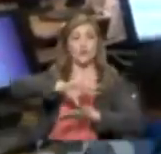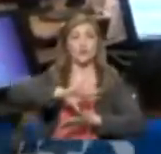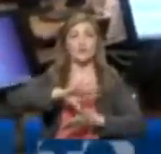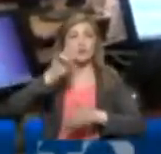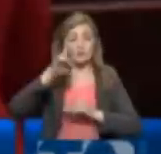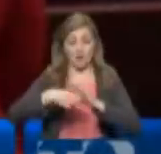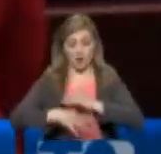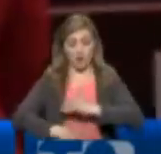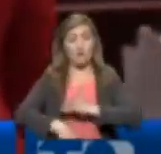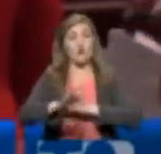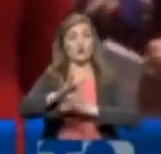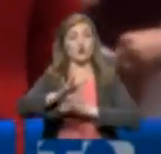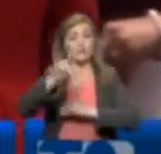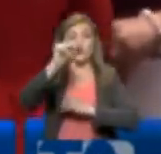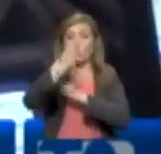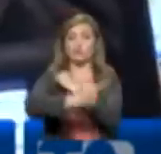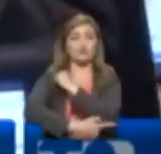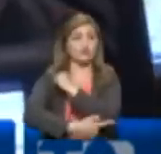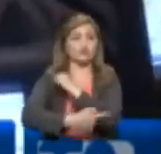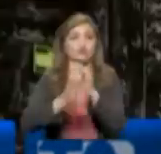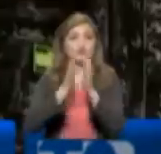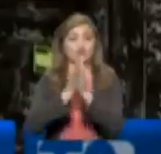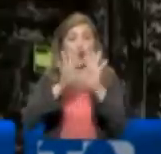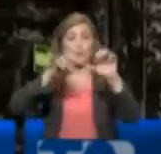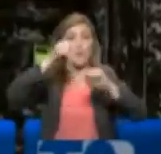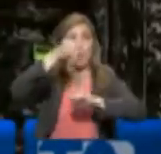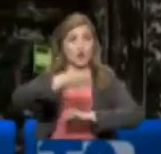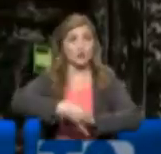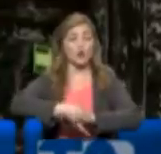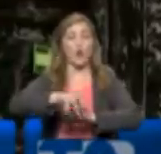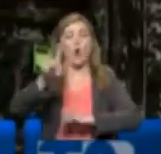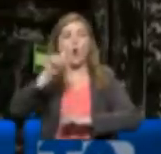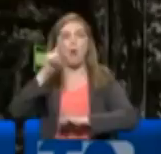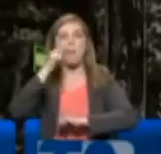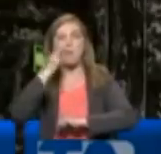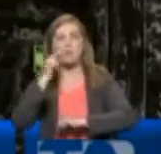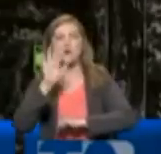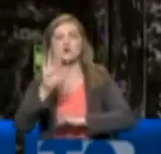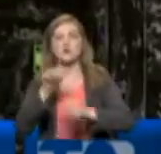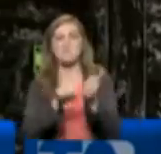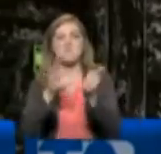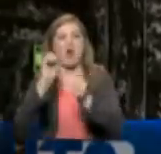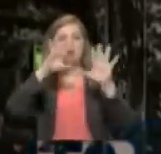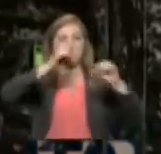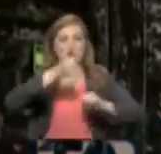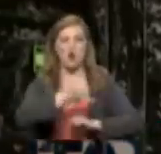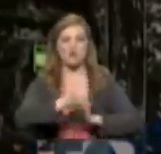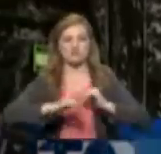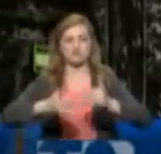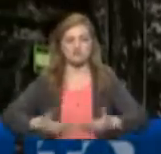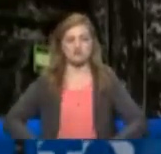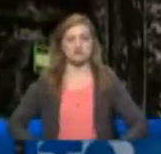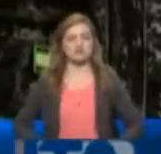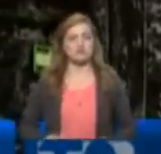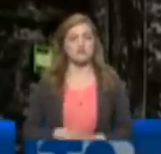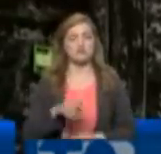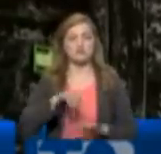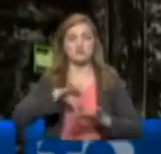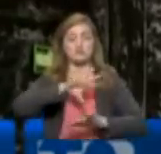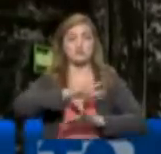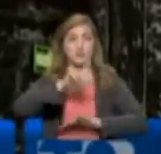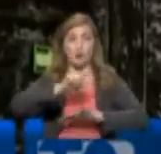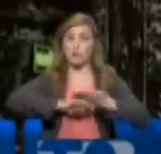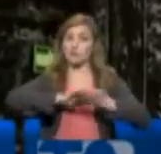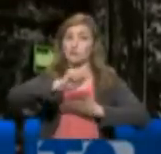despenalización del aborto por violación e incesto aquí en la asamblea nacional la despenalización del aborto por violación tiene luz